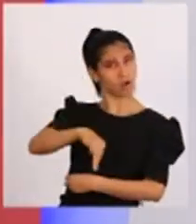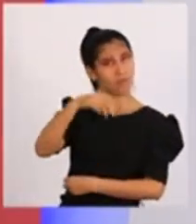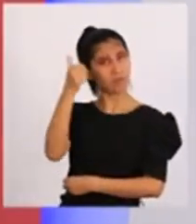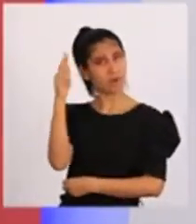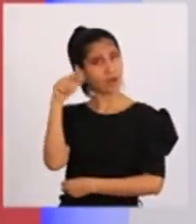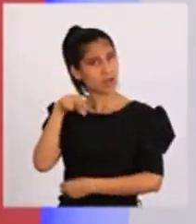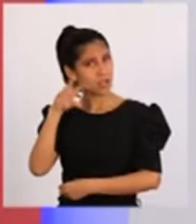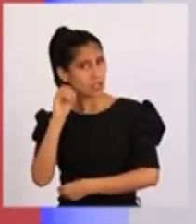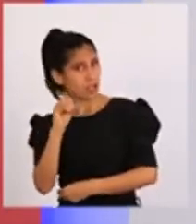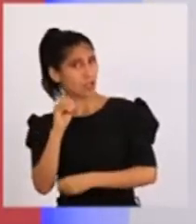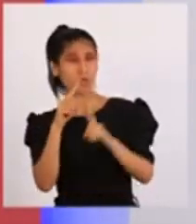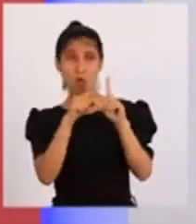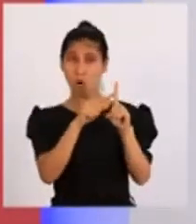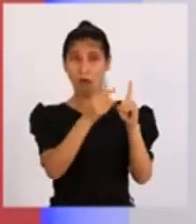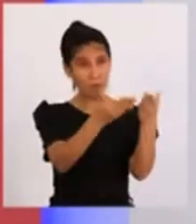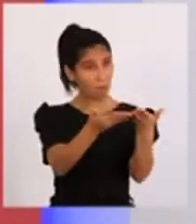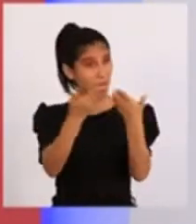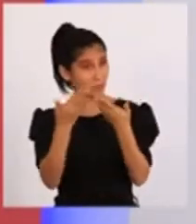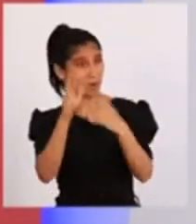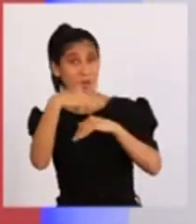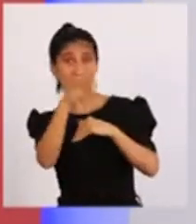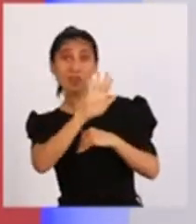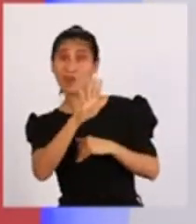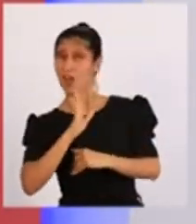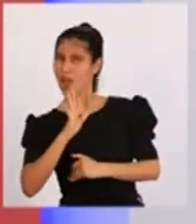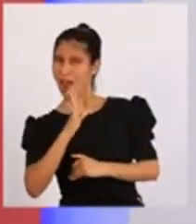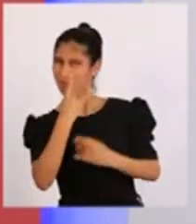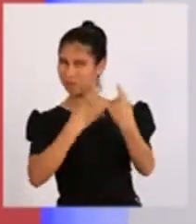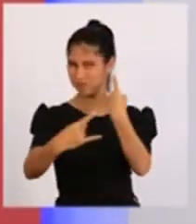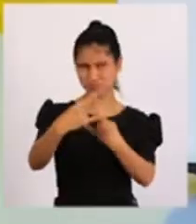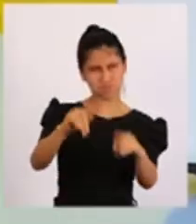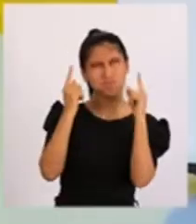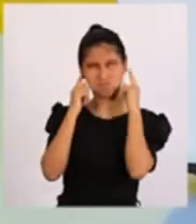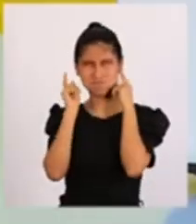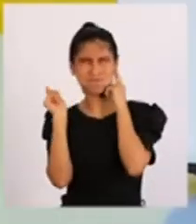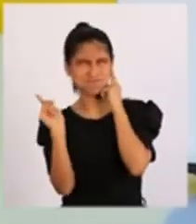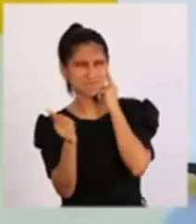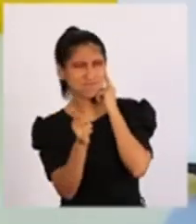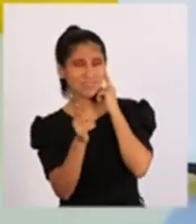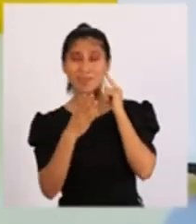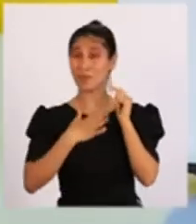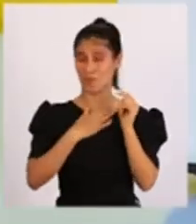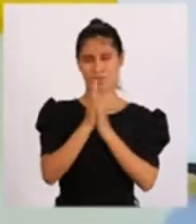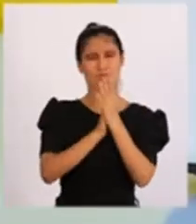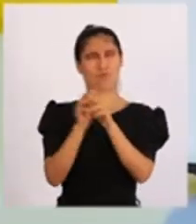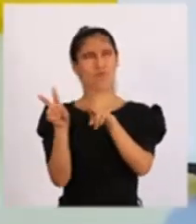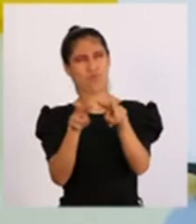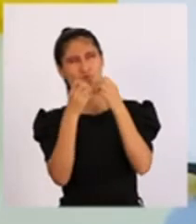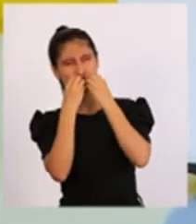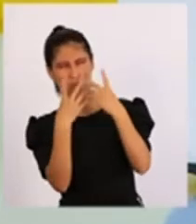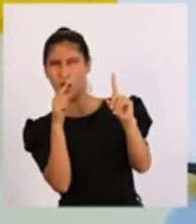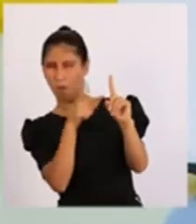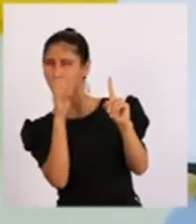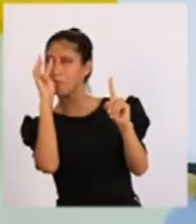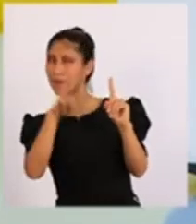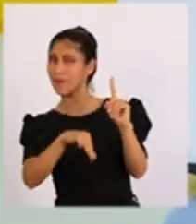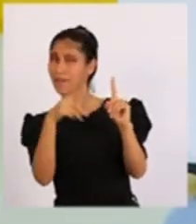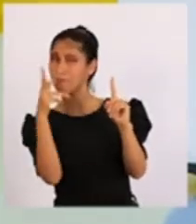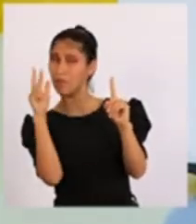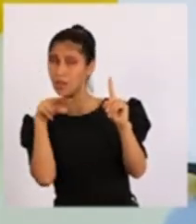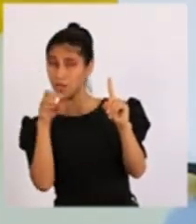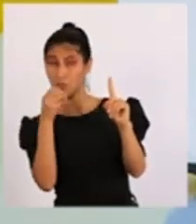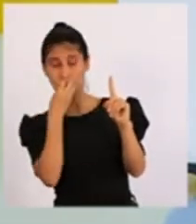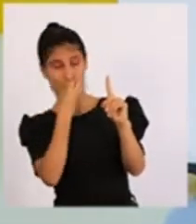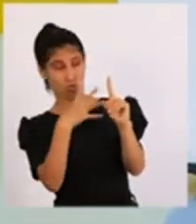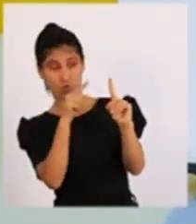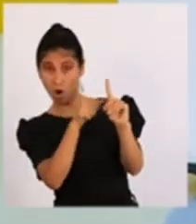en mi podcast. Wow, that's great. Yo soy fan de su trabajo. ¿Sabían que